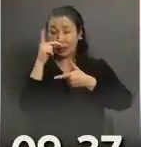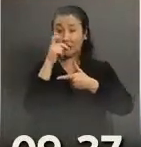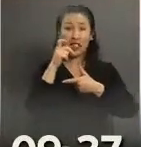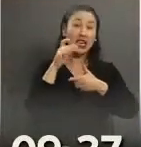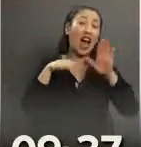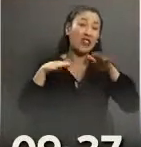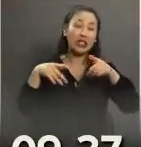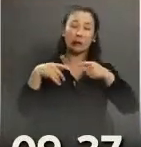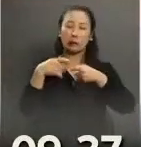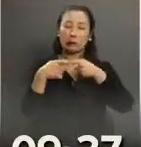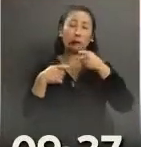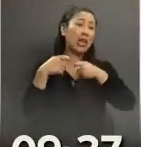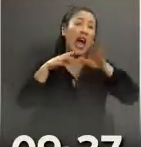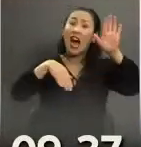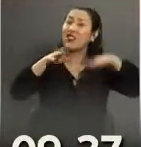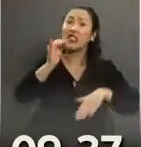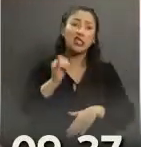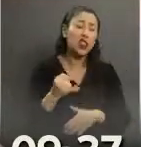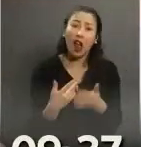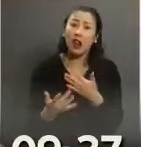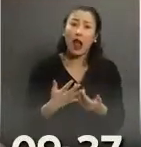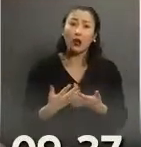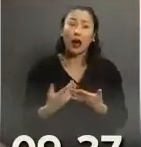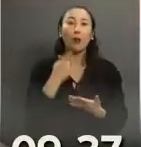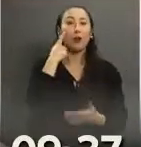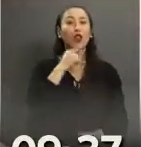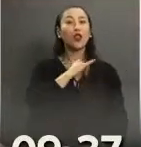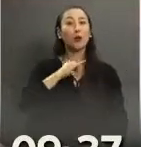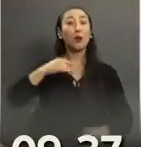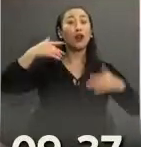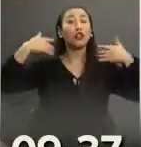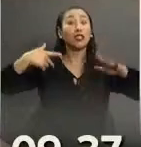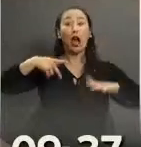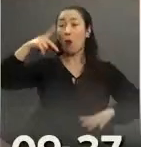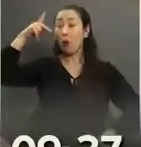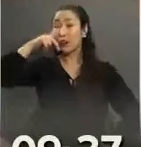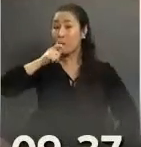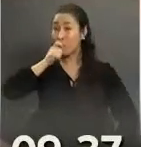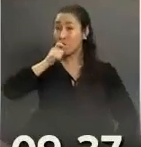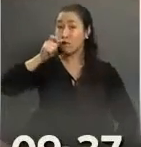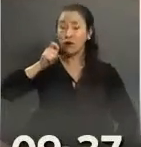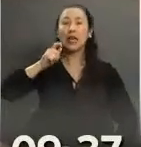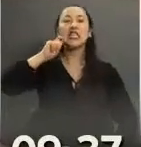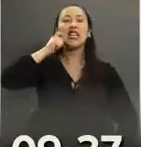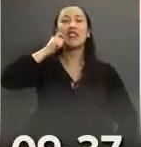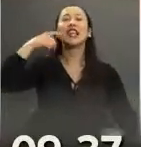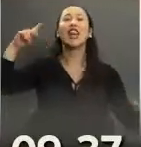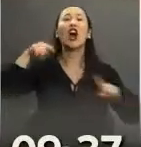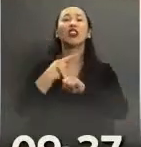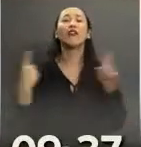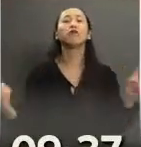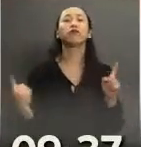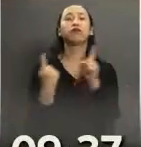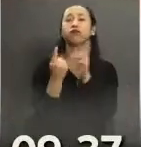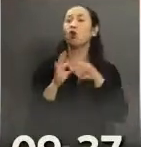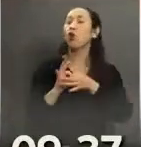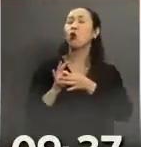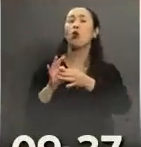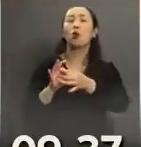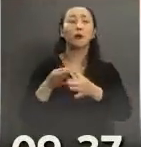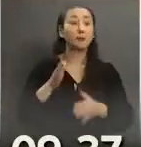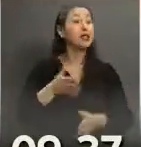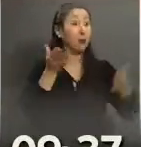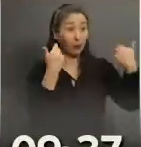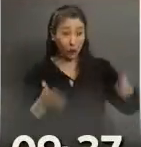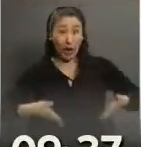hay roces, pero después de que suena el pitazo final nos encontramos juntos para seguir construyendo, así que ahí no tengo ninguna duda. Ya nos animamos a subir al árbol, ¿o